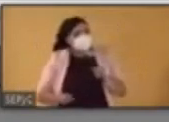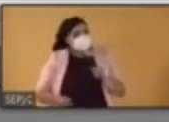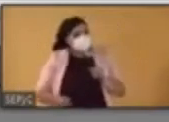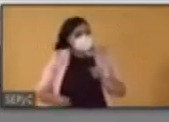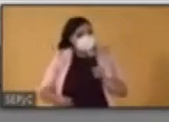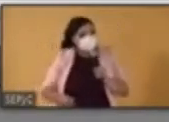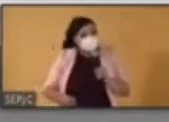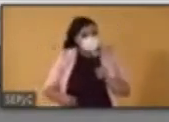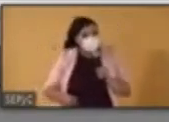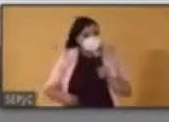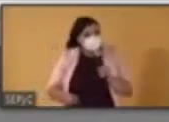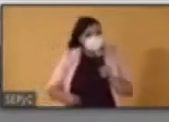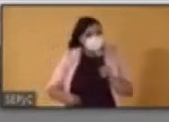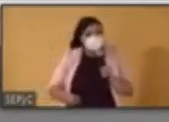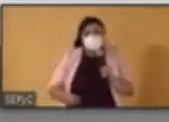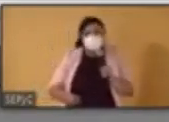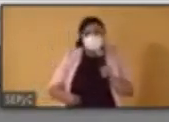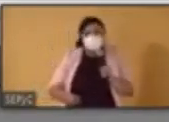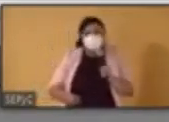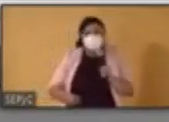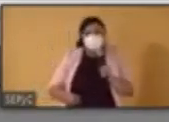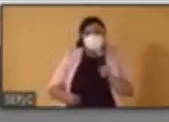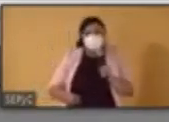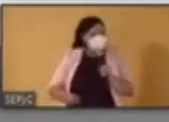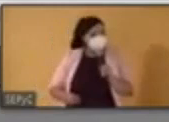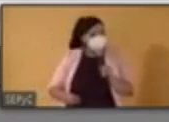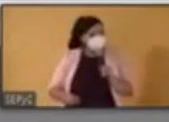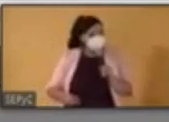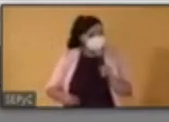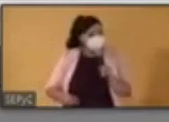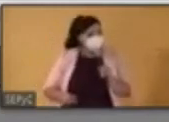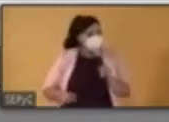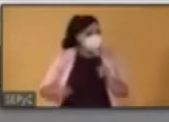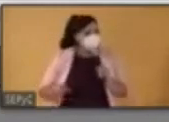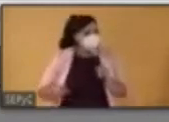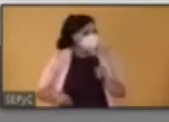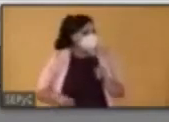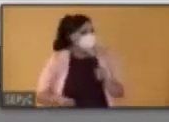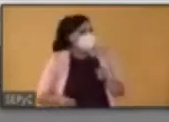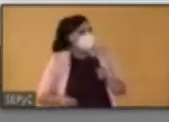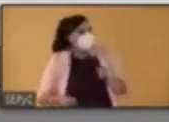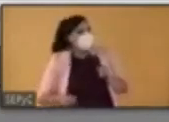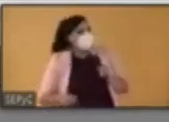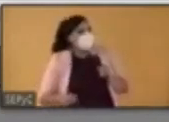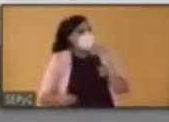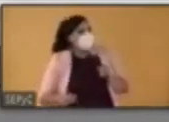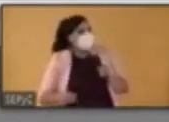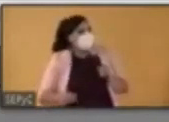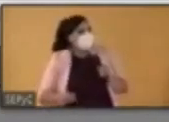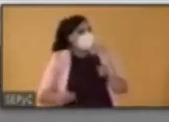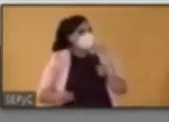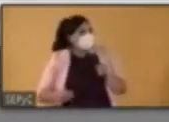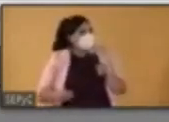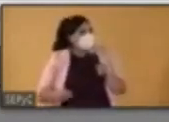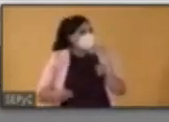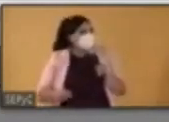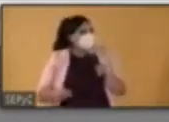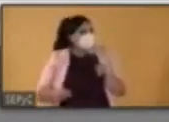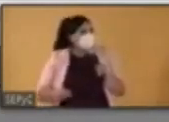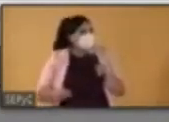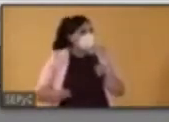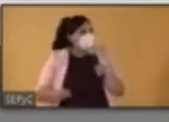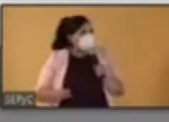damos a agregar, se dan cuenta que aparece inhabilitada la opción de aceptar, por lo tanto no podríamos continuar. Lo ideal es darle clic